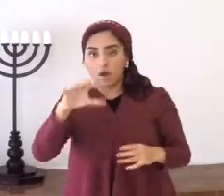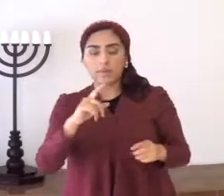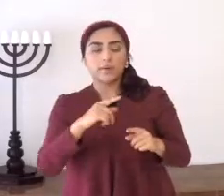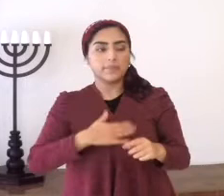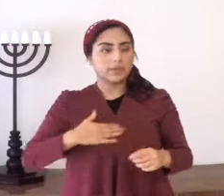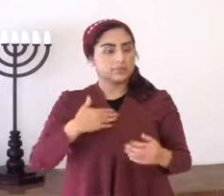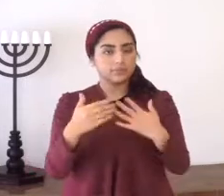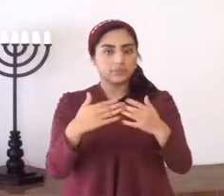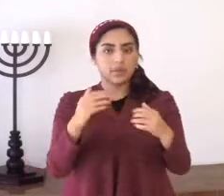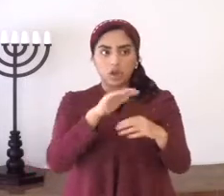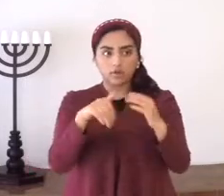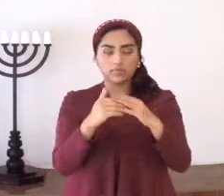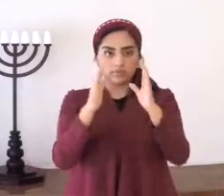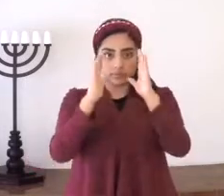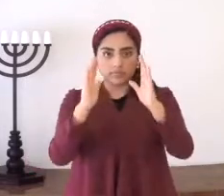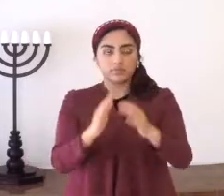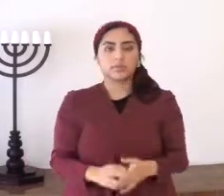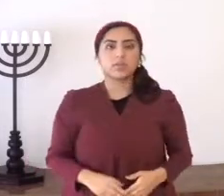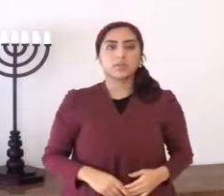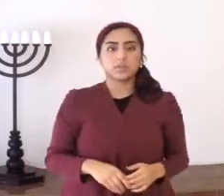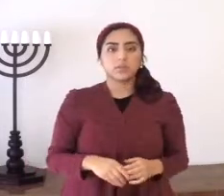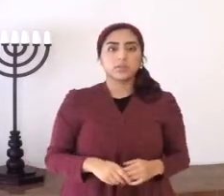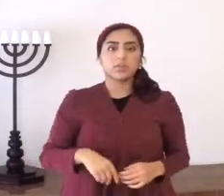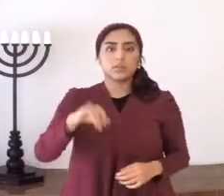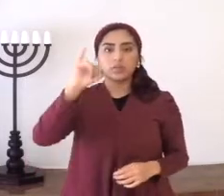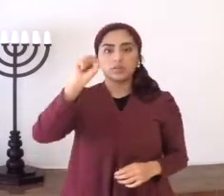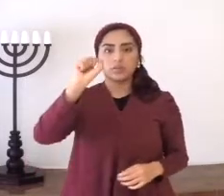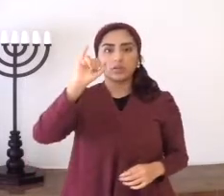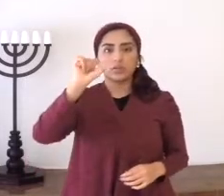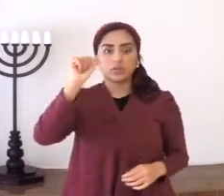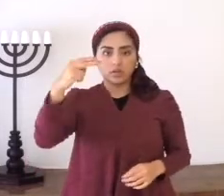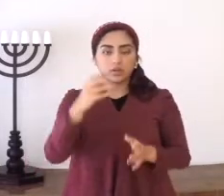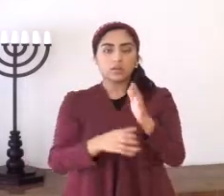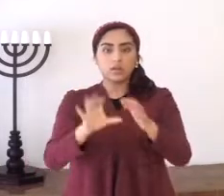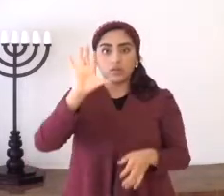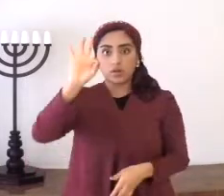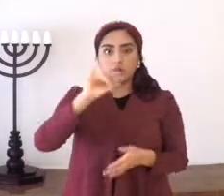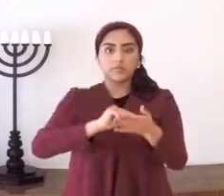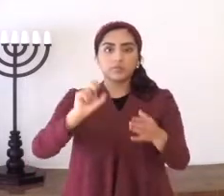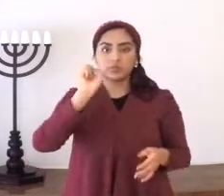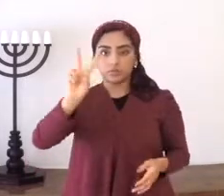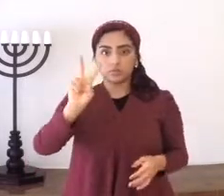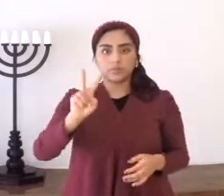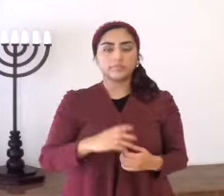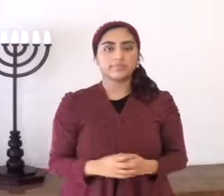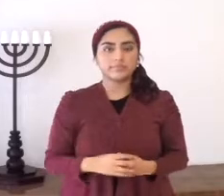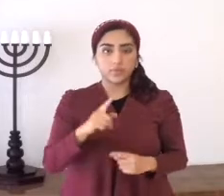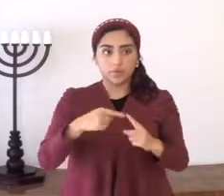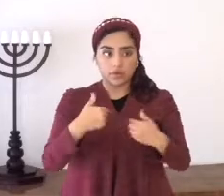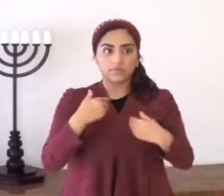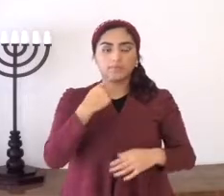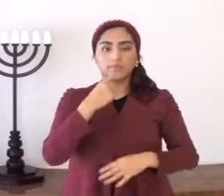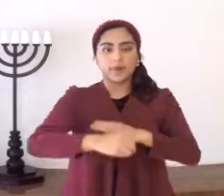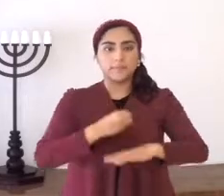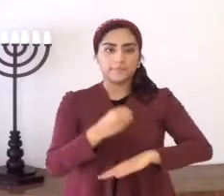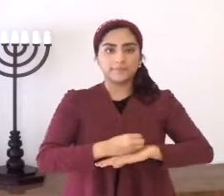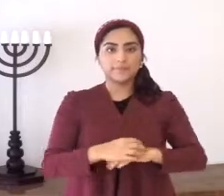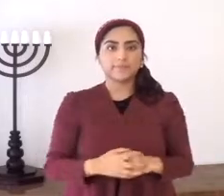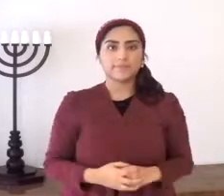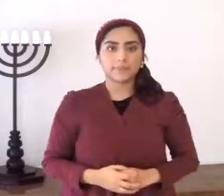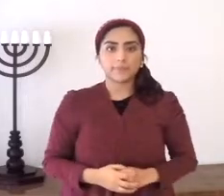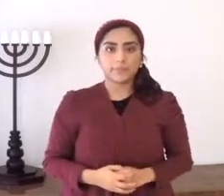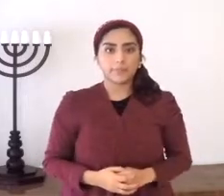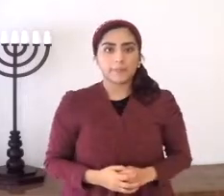probablemente haga calor, pero también les pido que estén muy atentos. Isaías 9, verso 2. Cuando lo tengan me dicen un amén y se